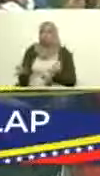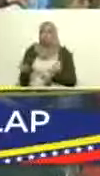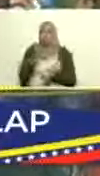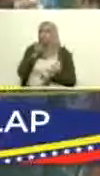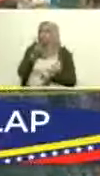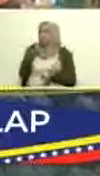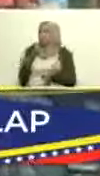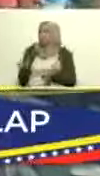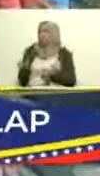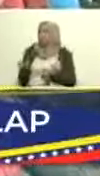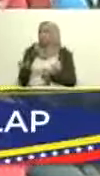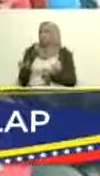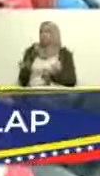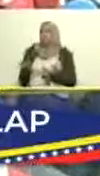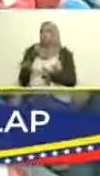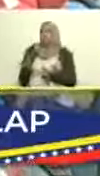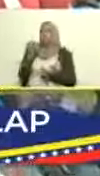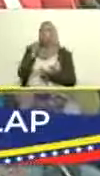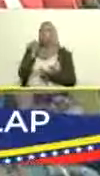el Bobolondo.